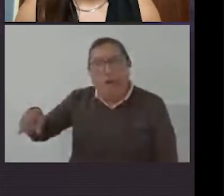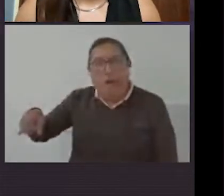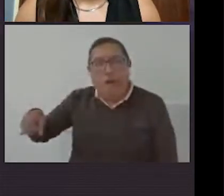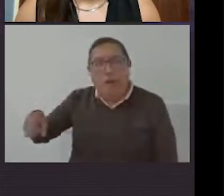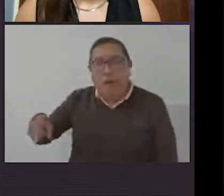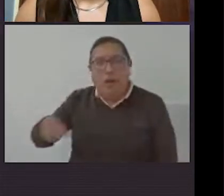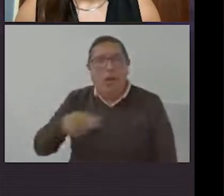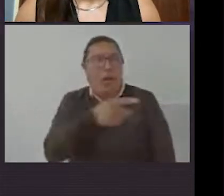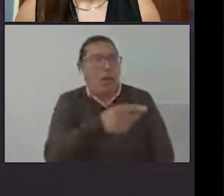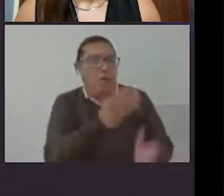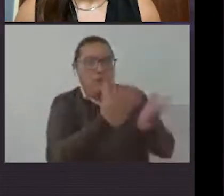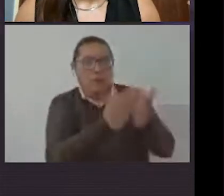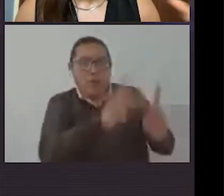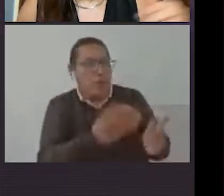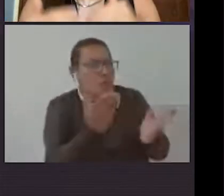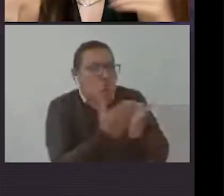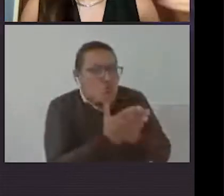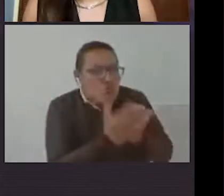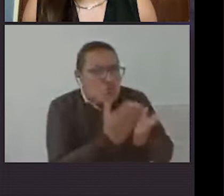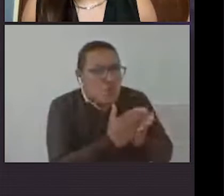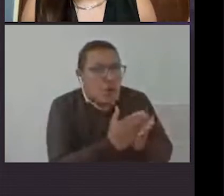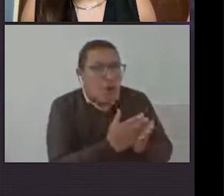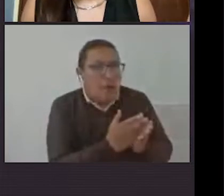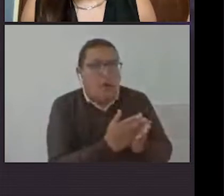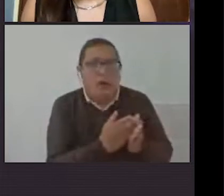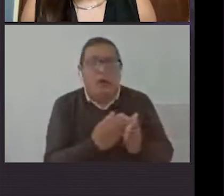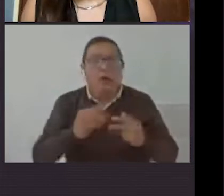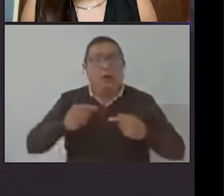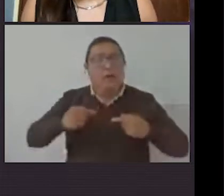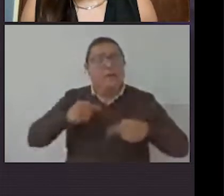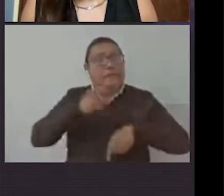empresaria. Y le va muy bien.